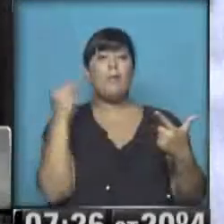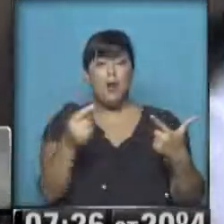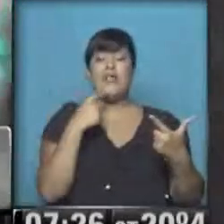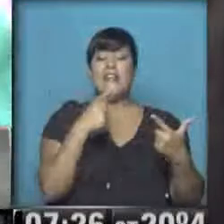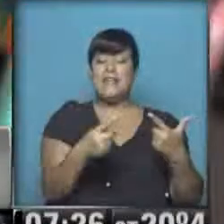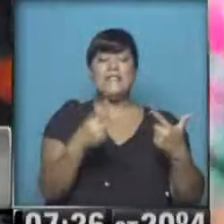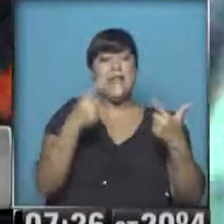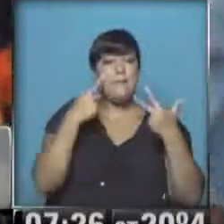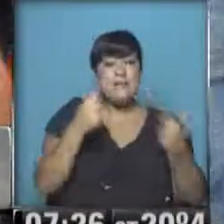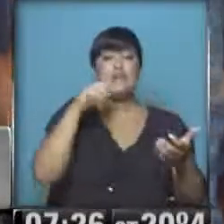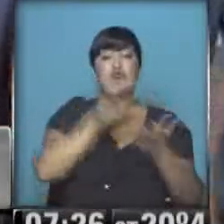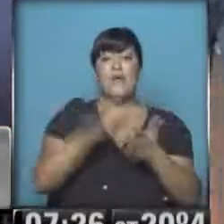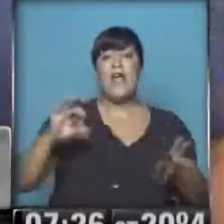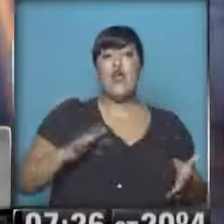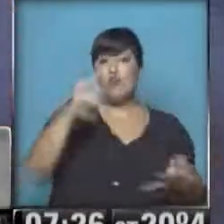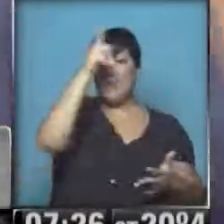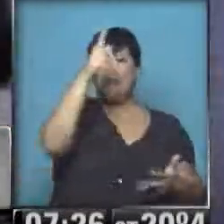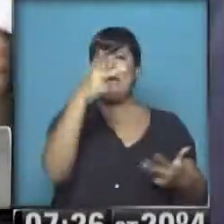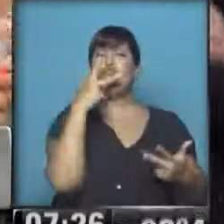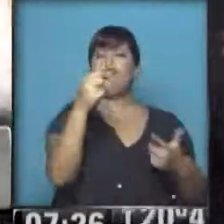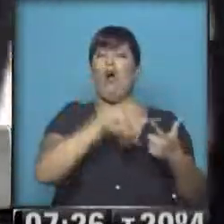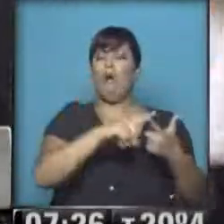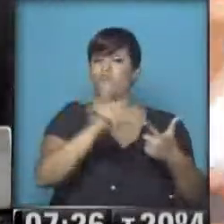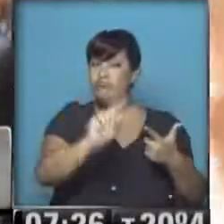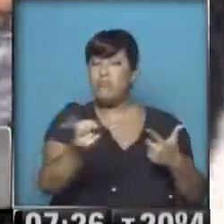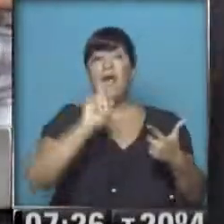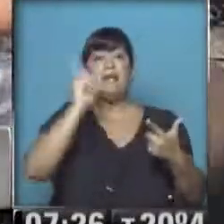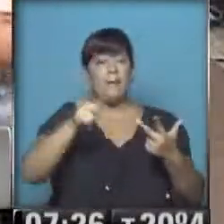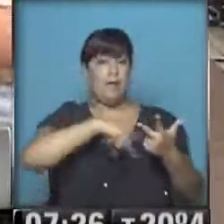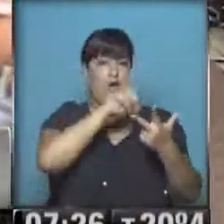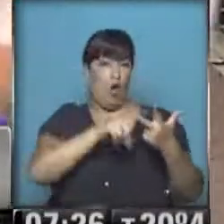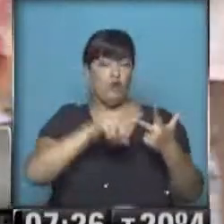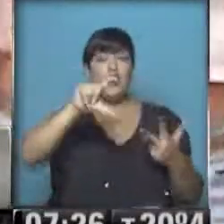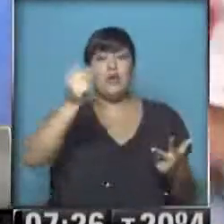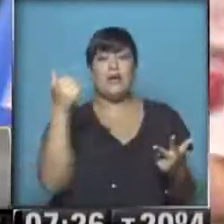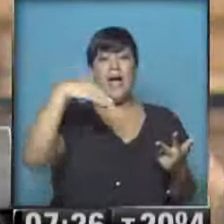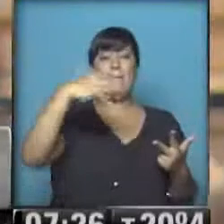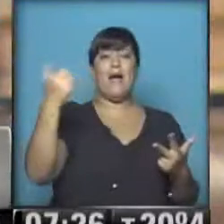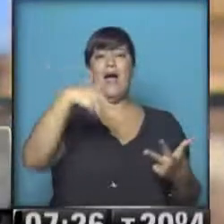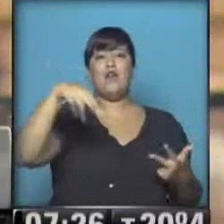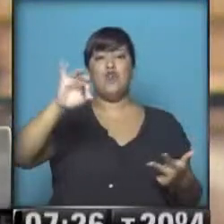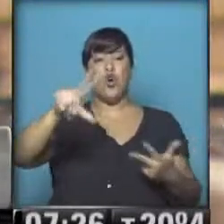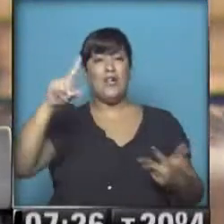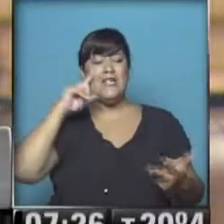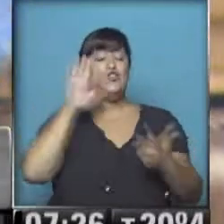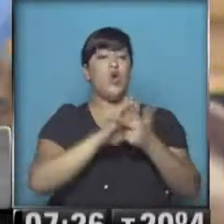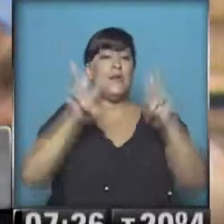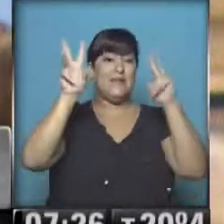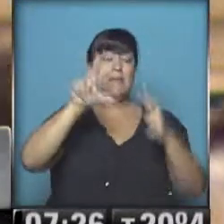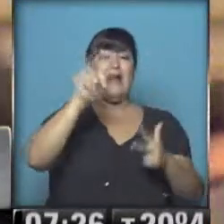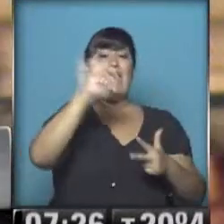comisario. A ver, la nómina que presenta Página 12 continúa, por ejemplo, con el recordado Campagnoli en la causa Lázaro Báez o el